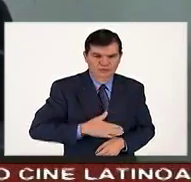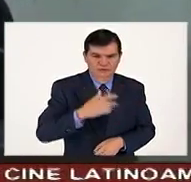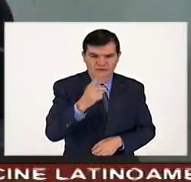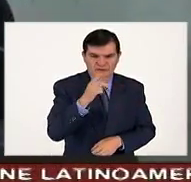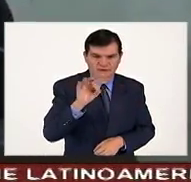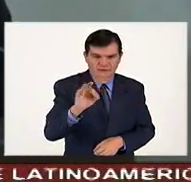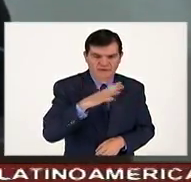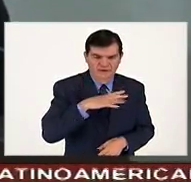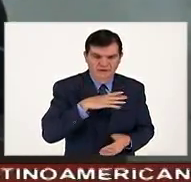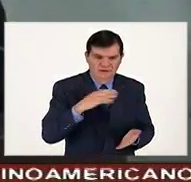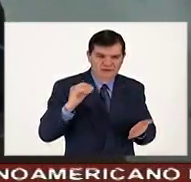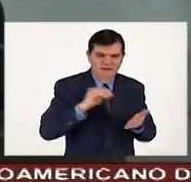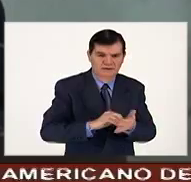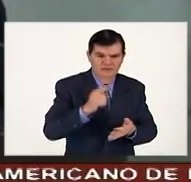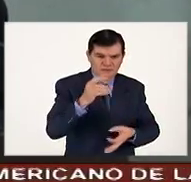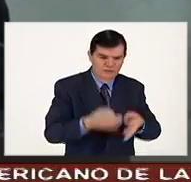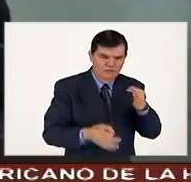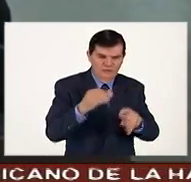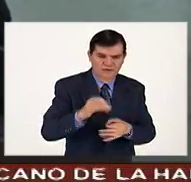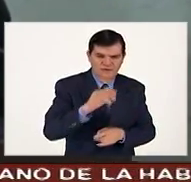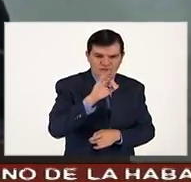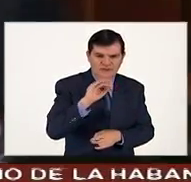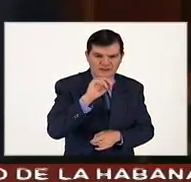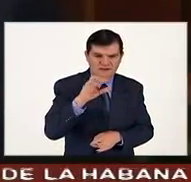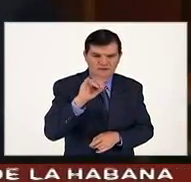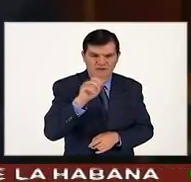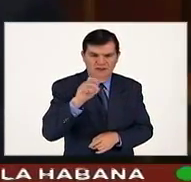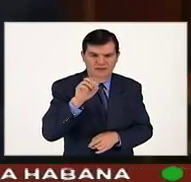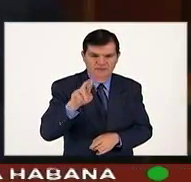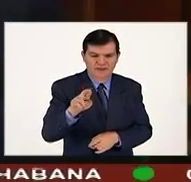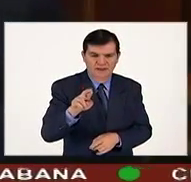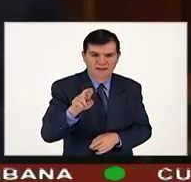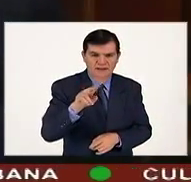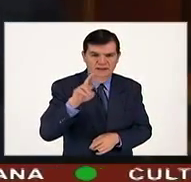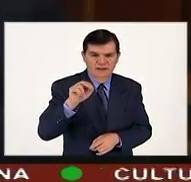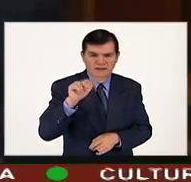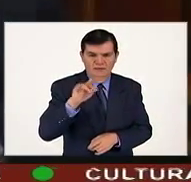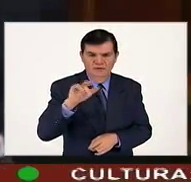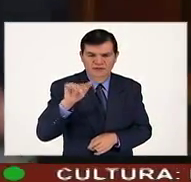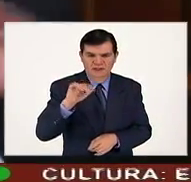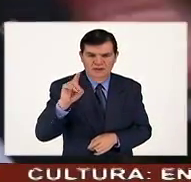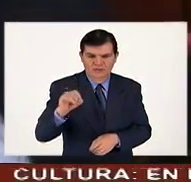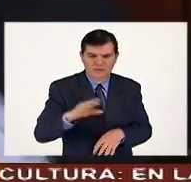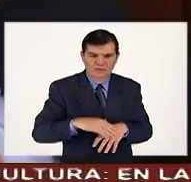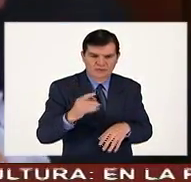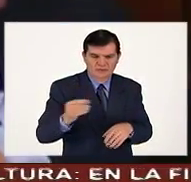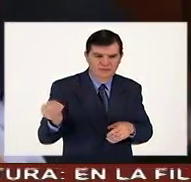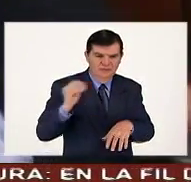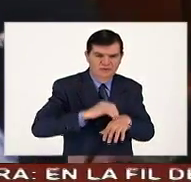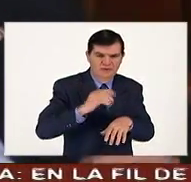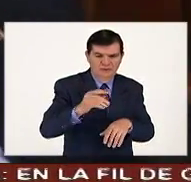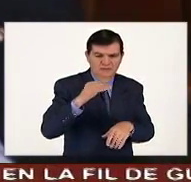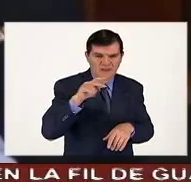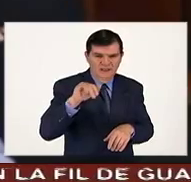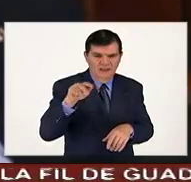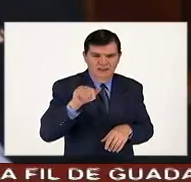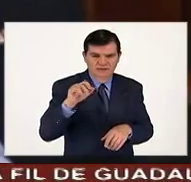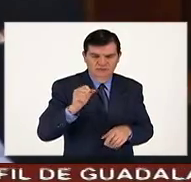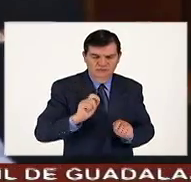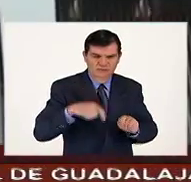Distrito Federal. Se trata del juez Francisco Javier Rebolledo, quien concedió el amparo a la magistrada María del